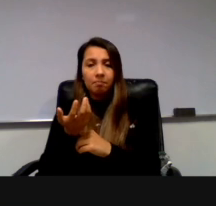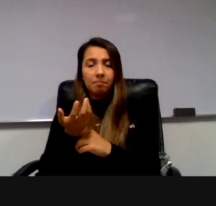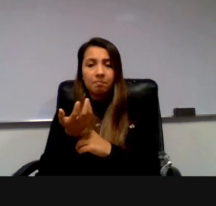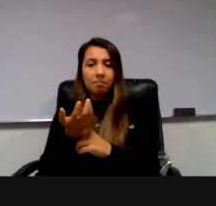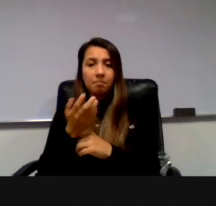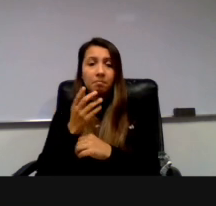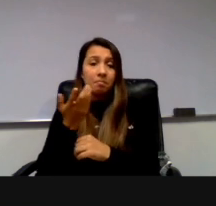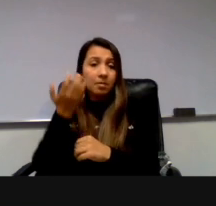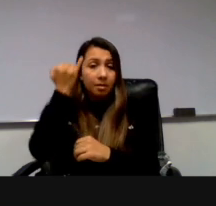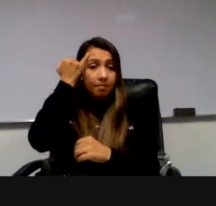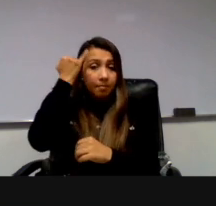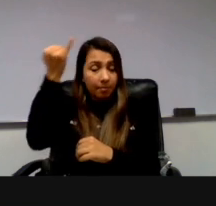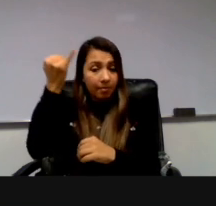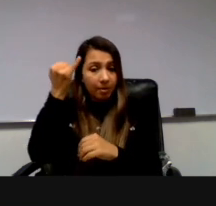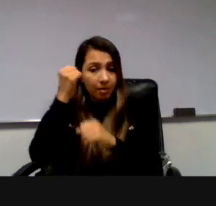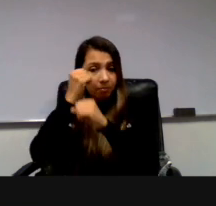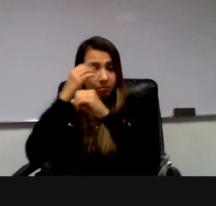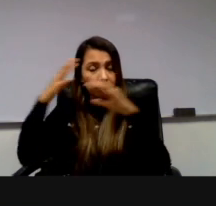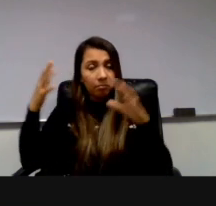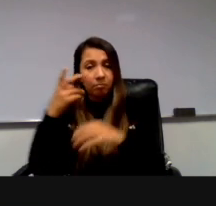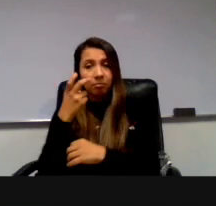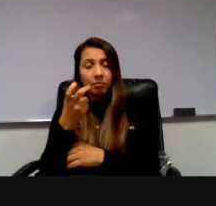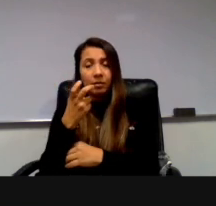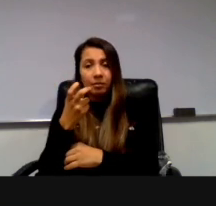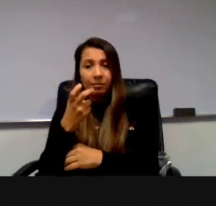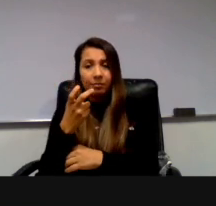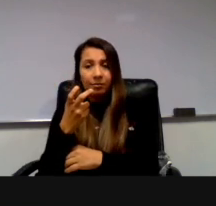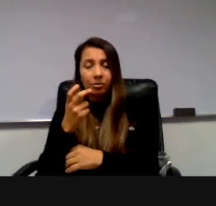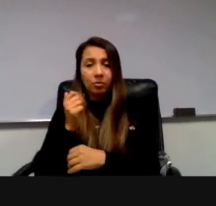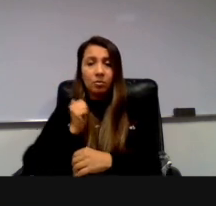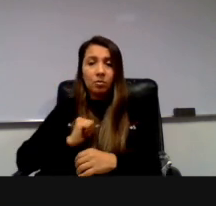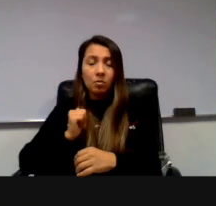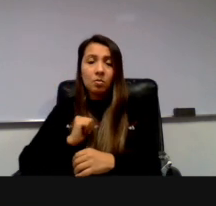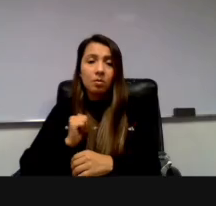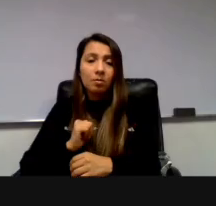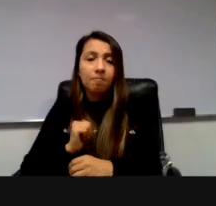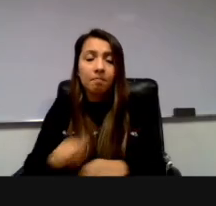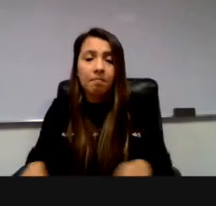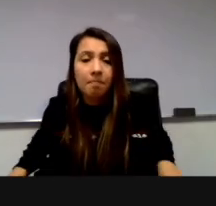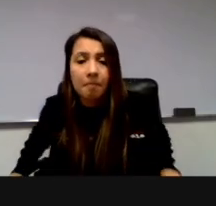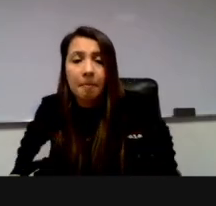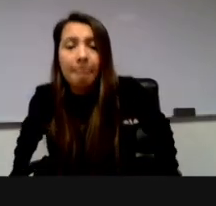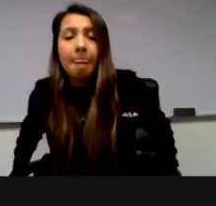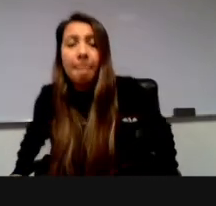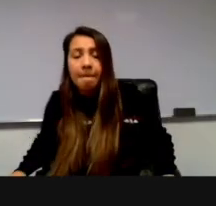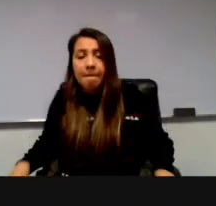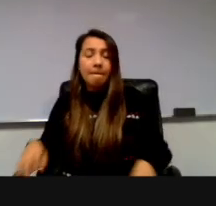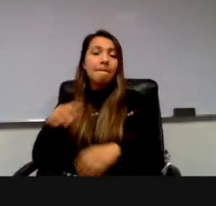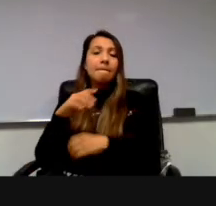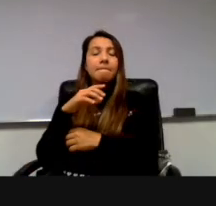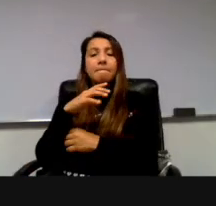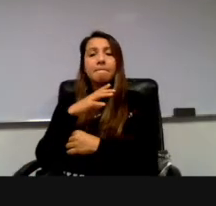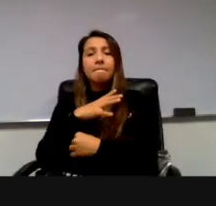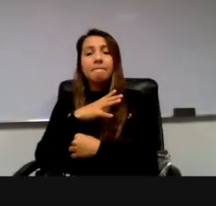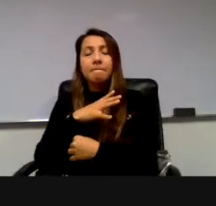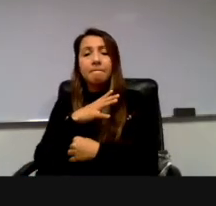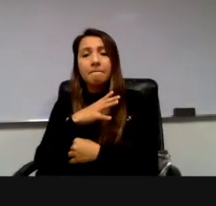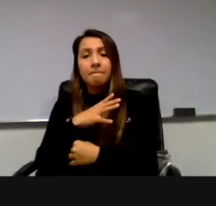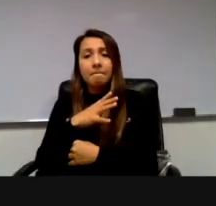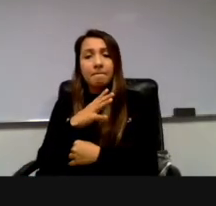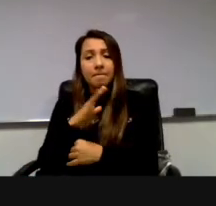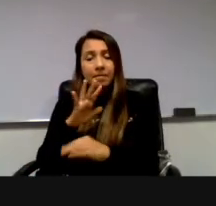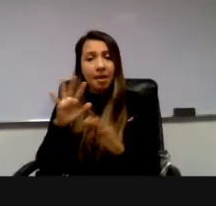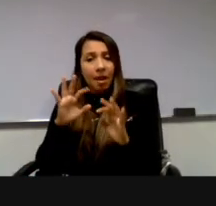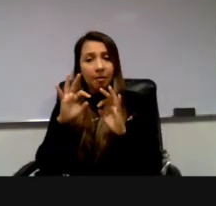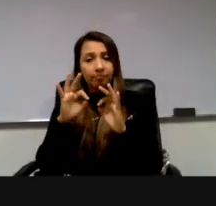Nos podemos imaginar esta entidad primitiva, hipotética, en donde fenotipo y genotipo aún no están